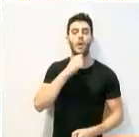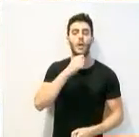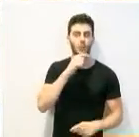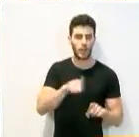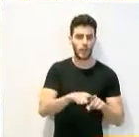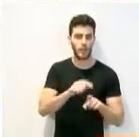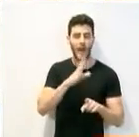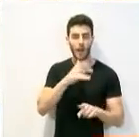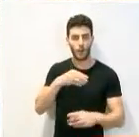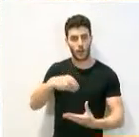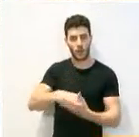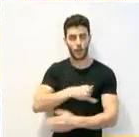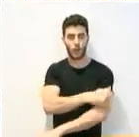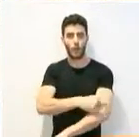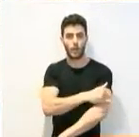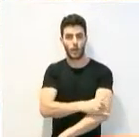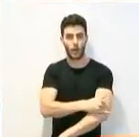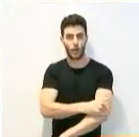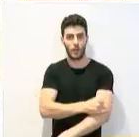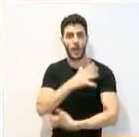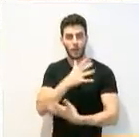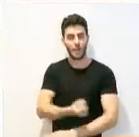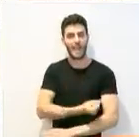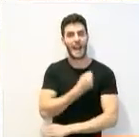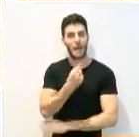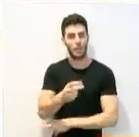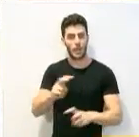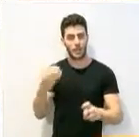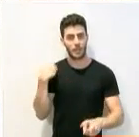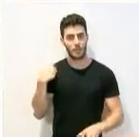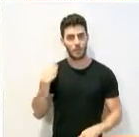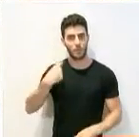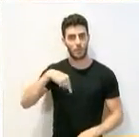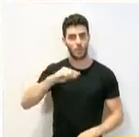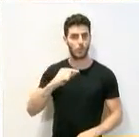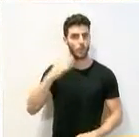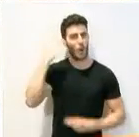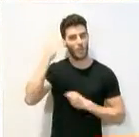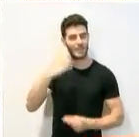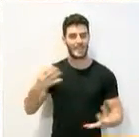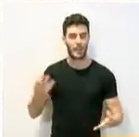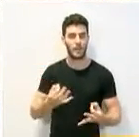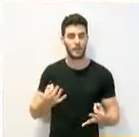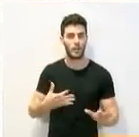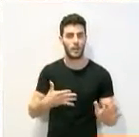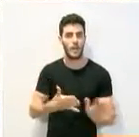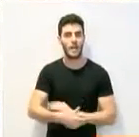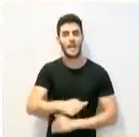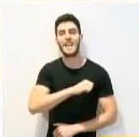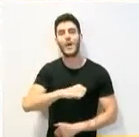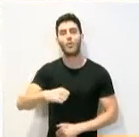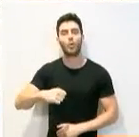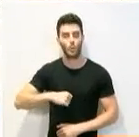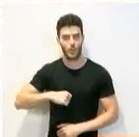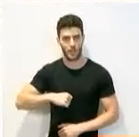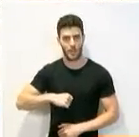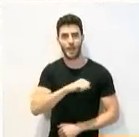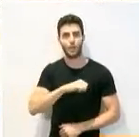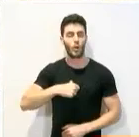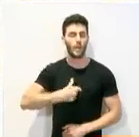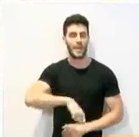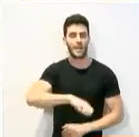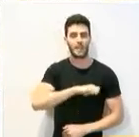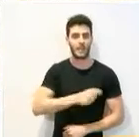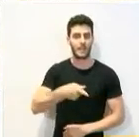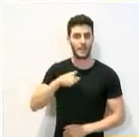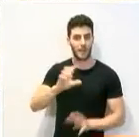está en el Gobierno y las apoya, y eso es lo que nos tendríamos que plantear. la autonomía por parte de España y